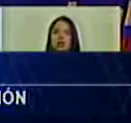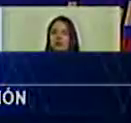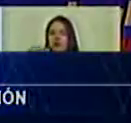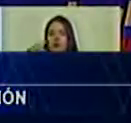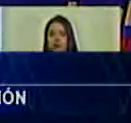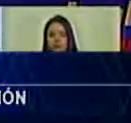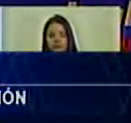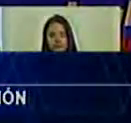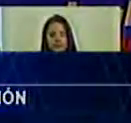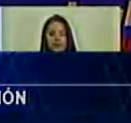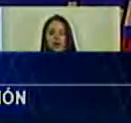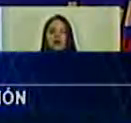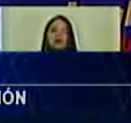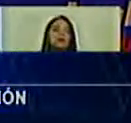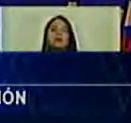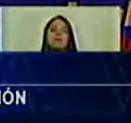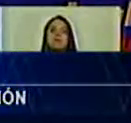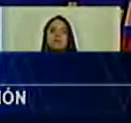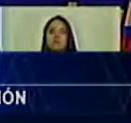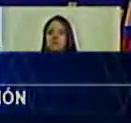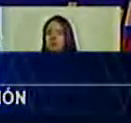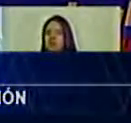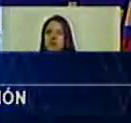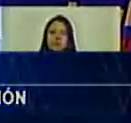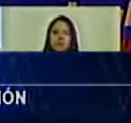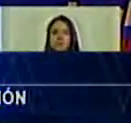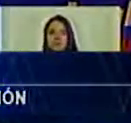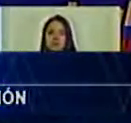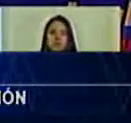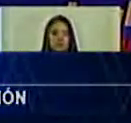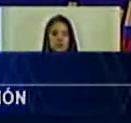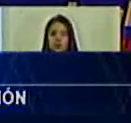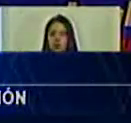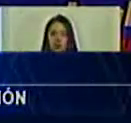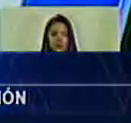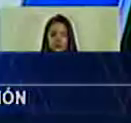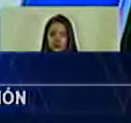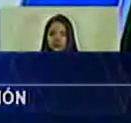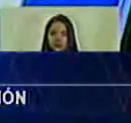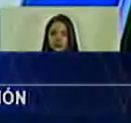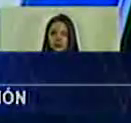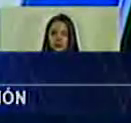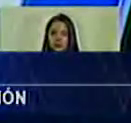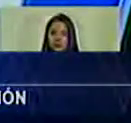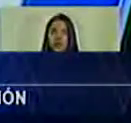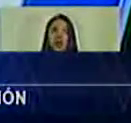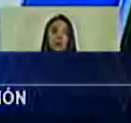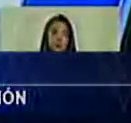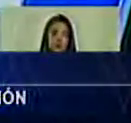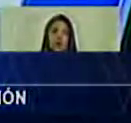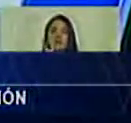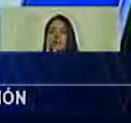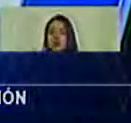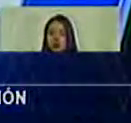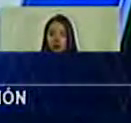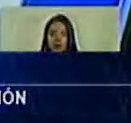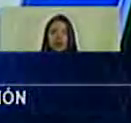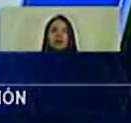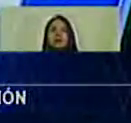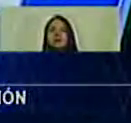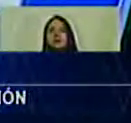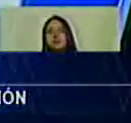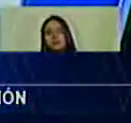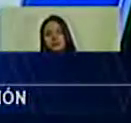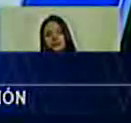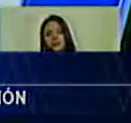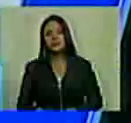a pesar del mimetismo y el salamandrerismo con la que se manejó la oposición venezolana, que de manera camaleónica